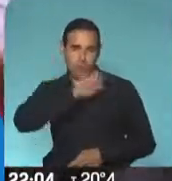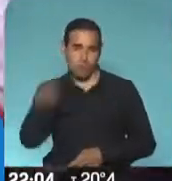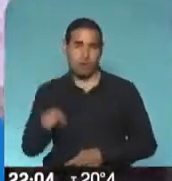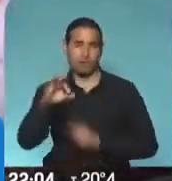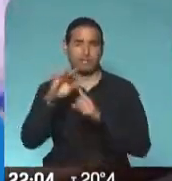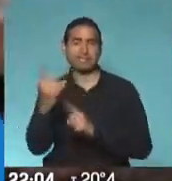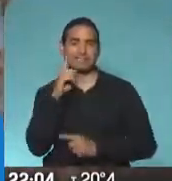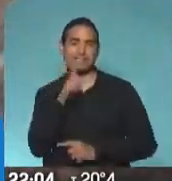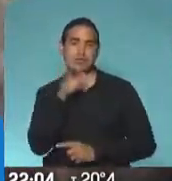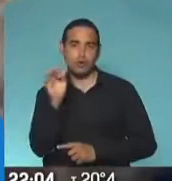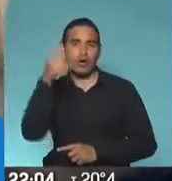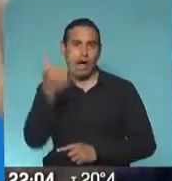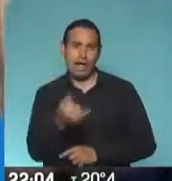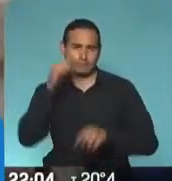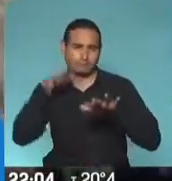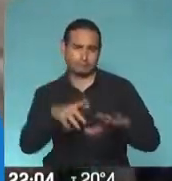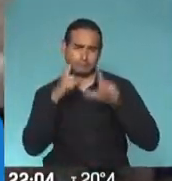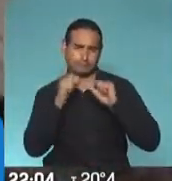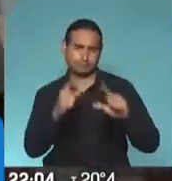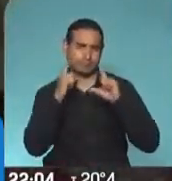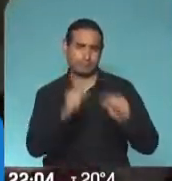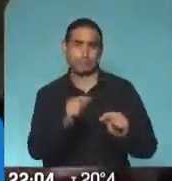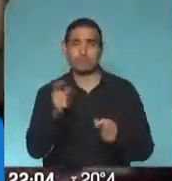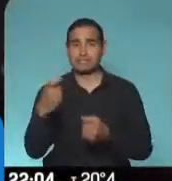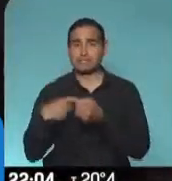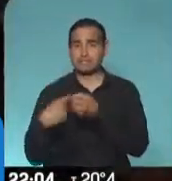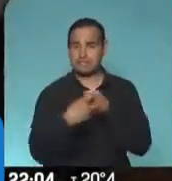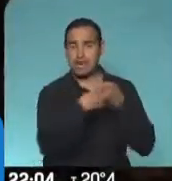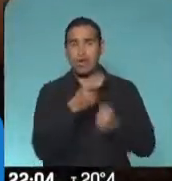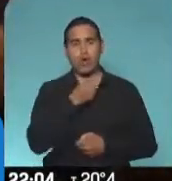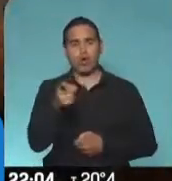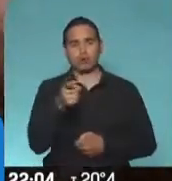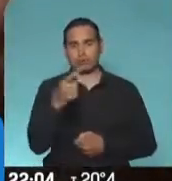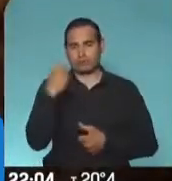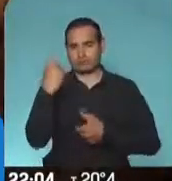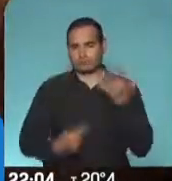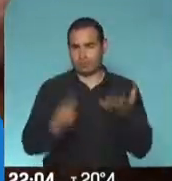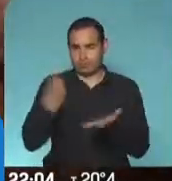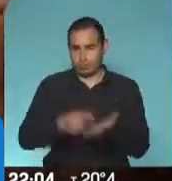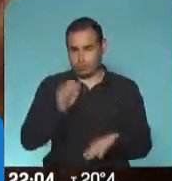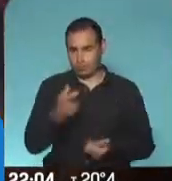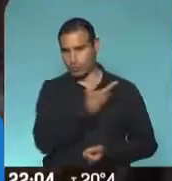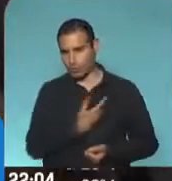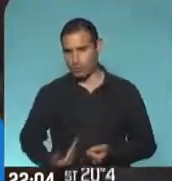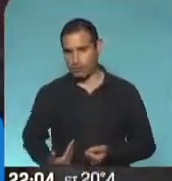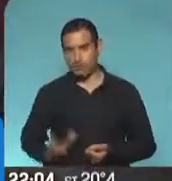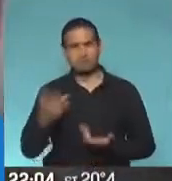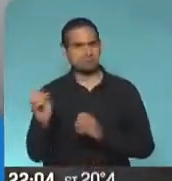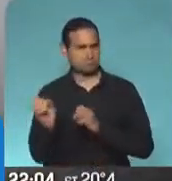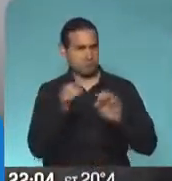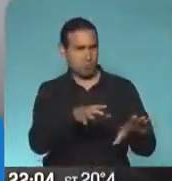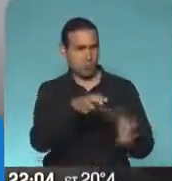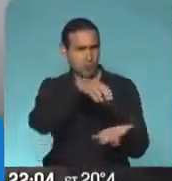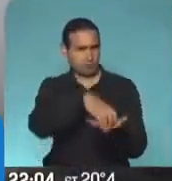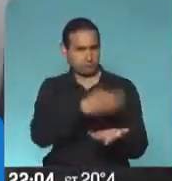la multitudinaria manifestación indígena y sindical contra sus últimas medidas políticas. El traslado respondió a la